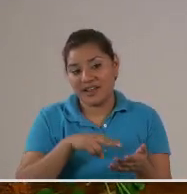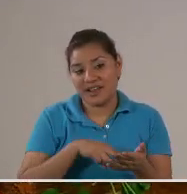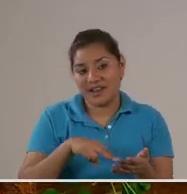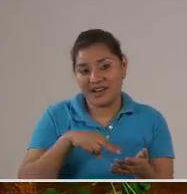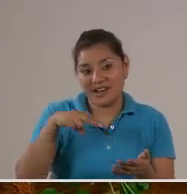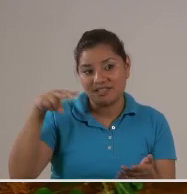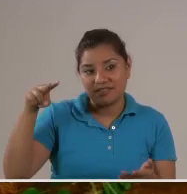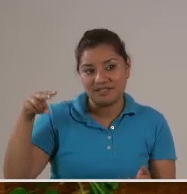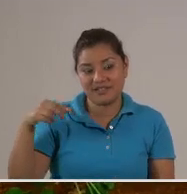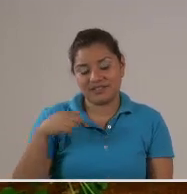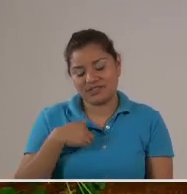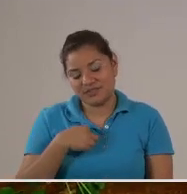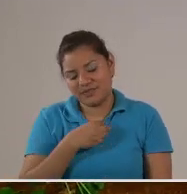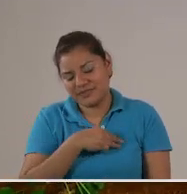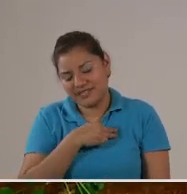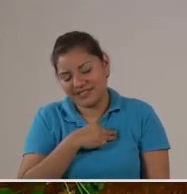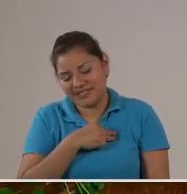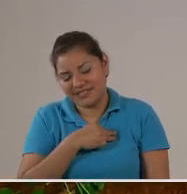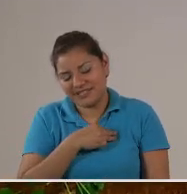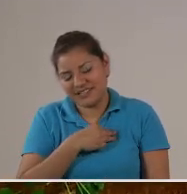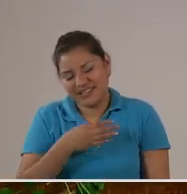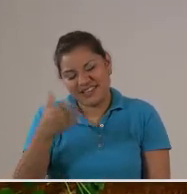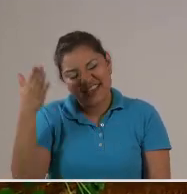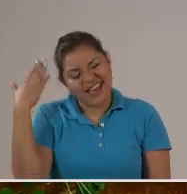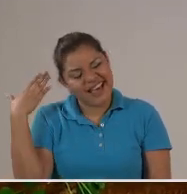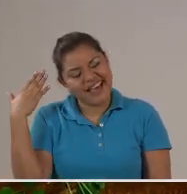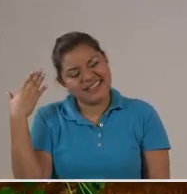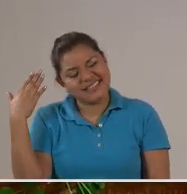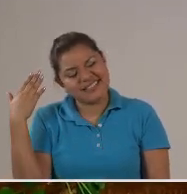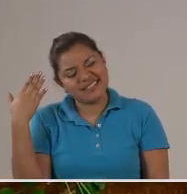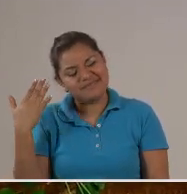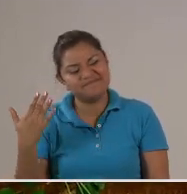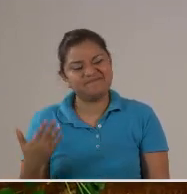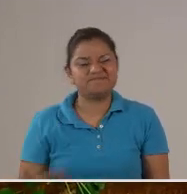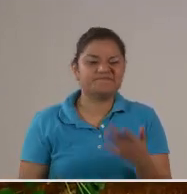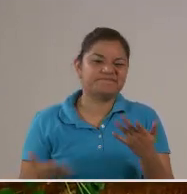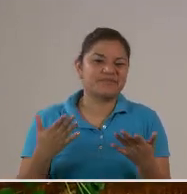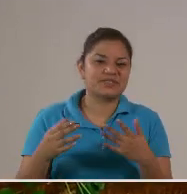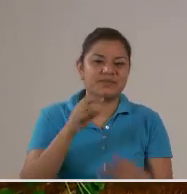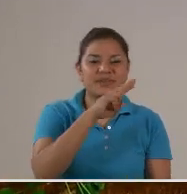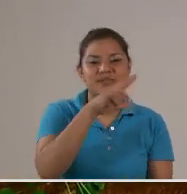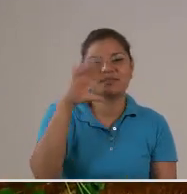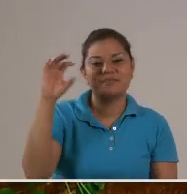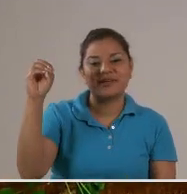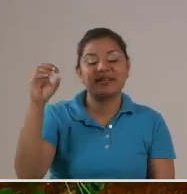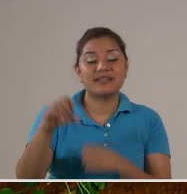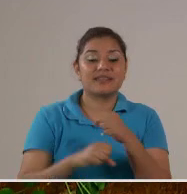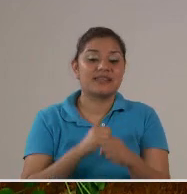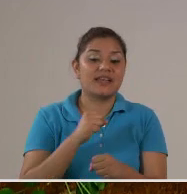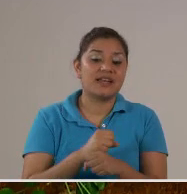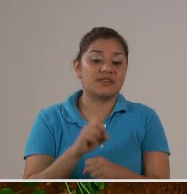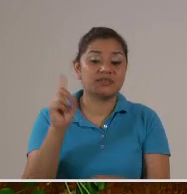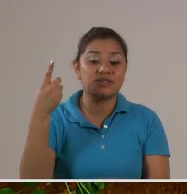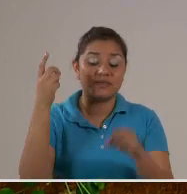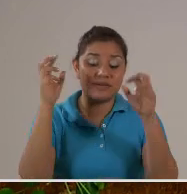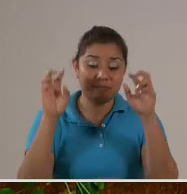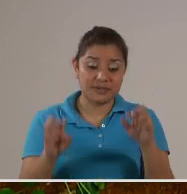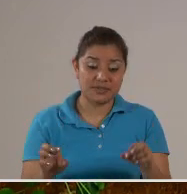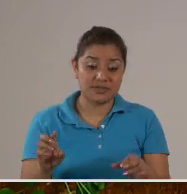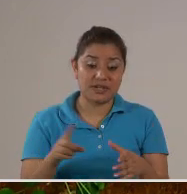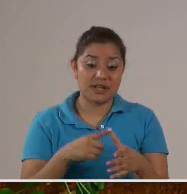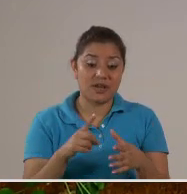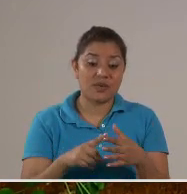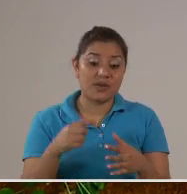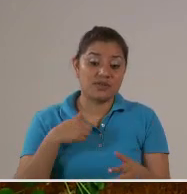yo tuve que ministrar a un hermano hace uno hace mucho tiempo hace como 20 años usted no lo conoce y él no es de aquí Así que le cuento cuando yo